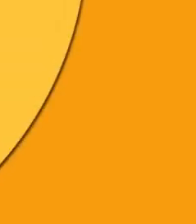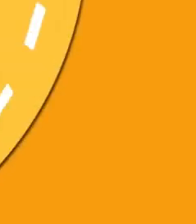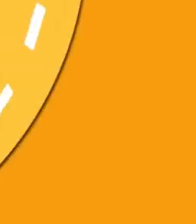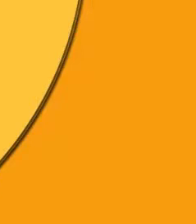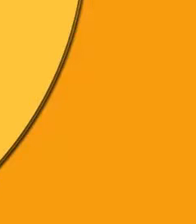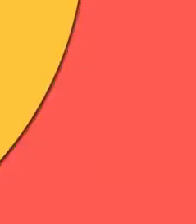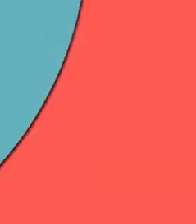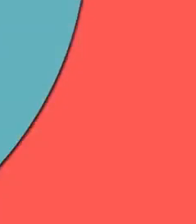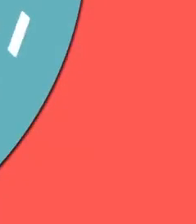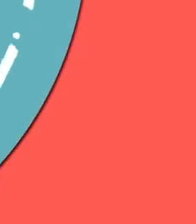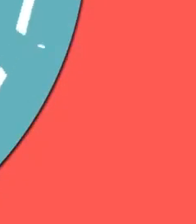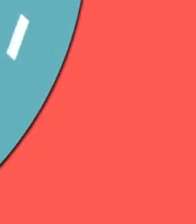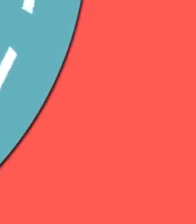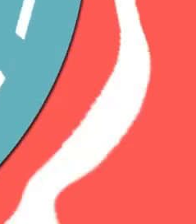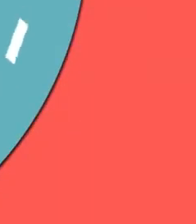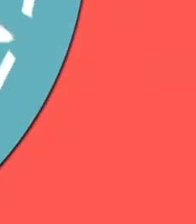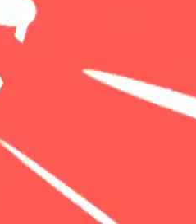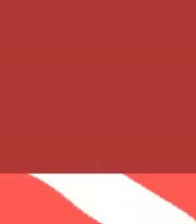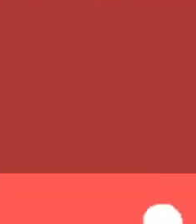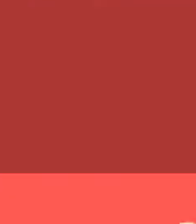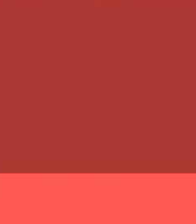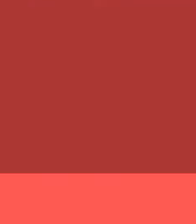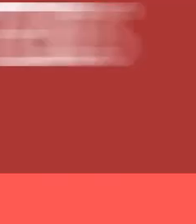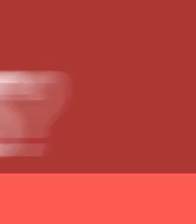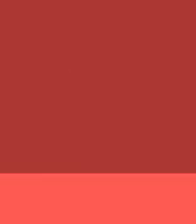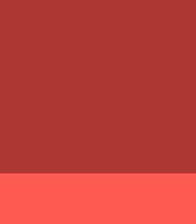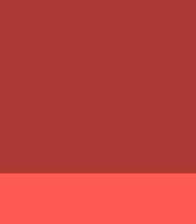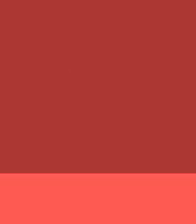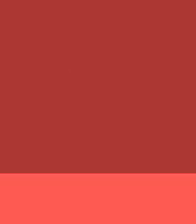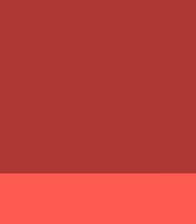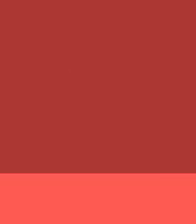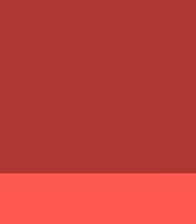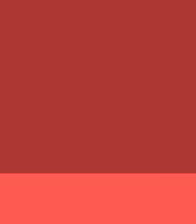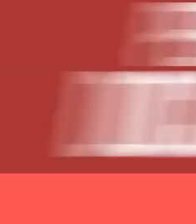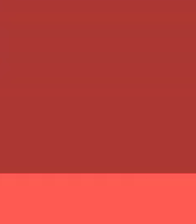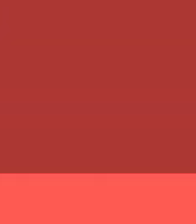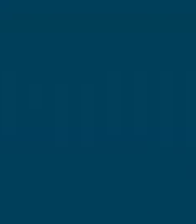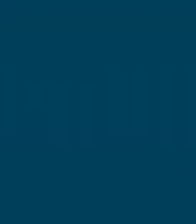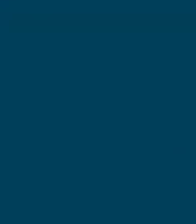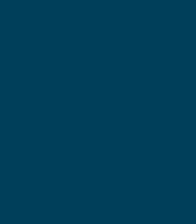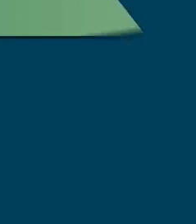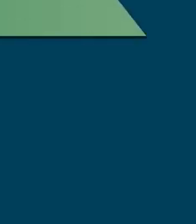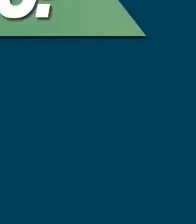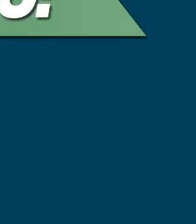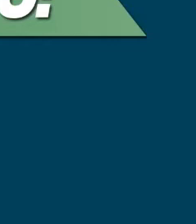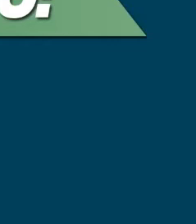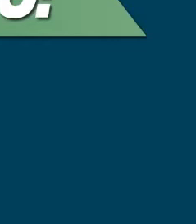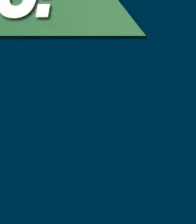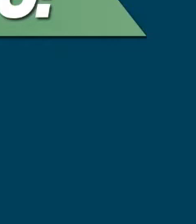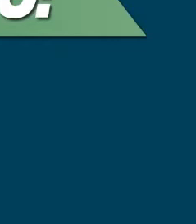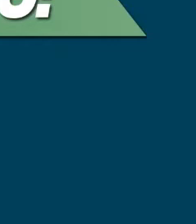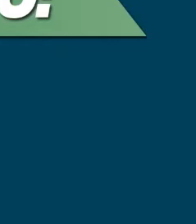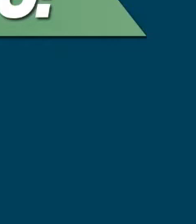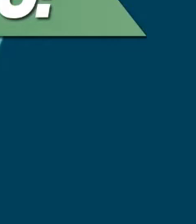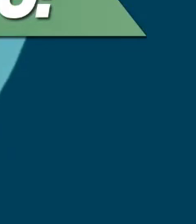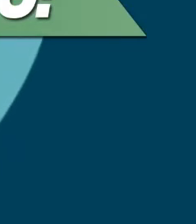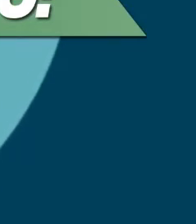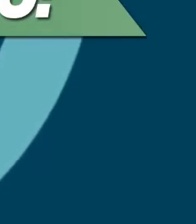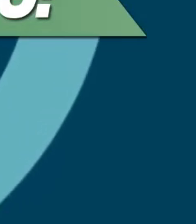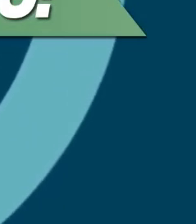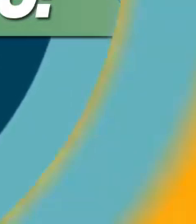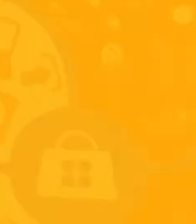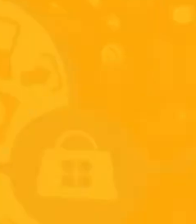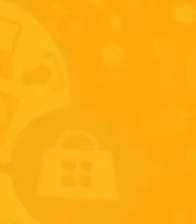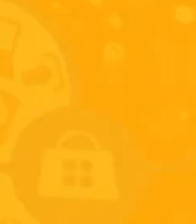quieres vender, algo que quieres comprar, buscas empleo, perdiste tus documentos, hazlo en el lugar que te da los mejores resultados.